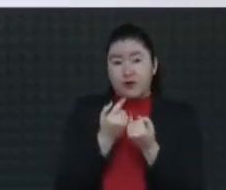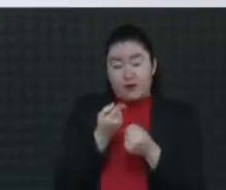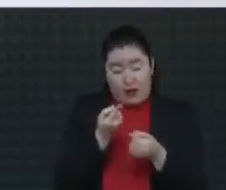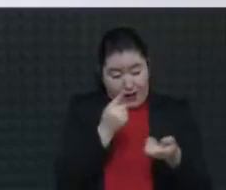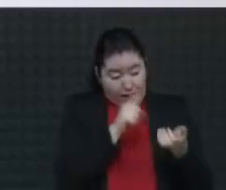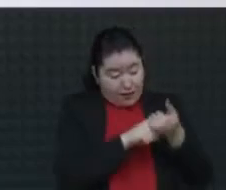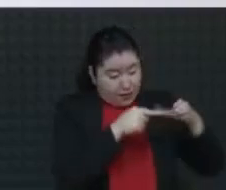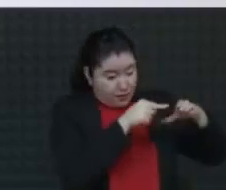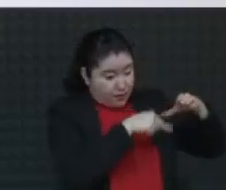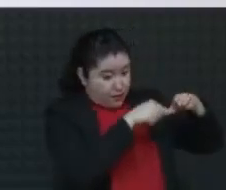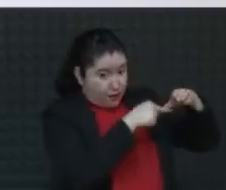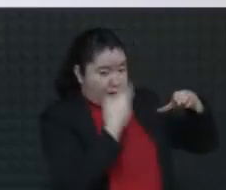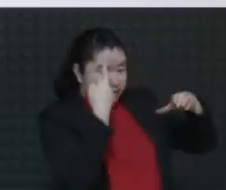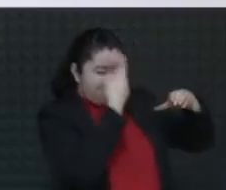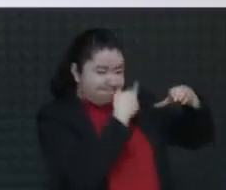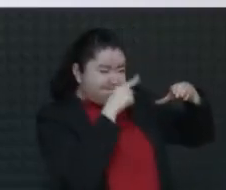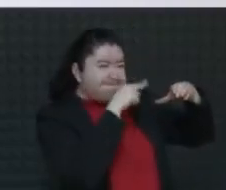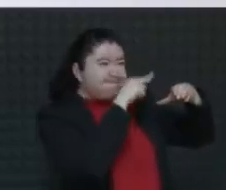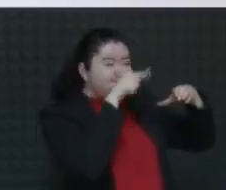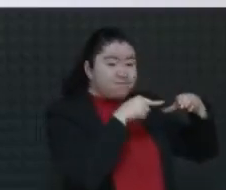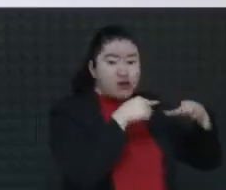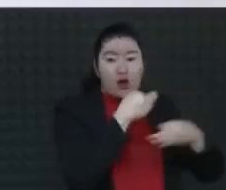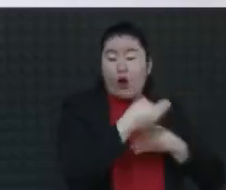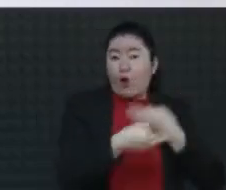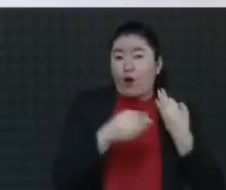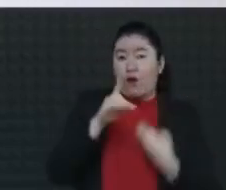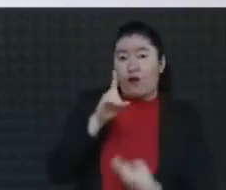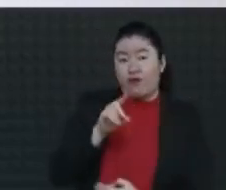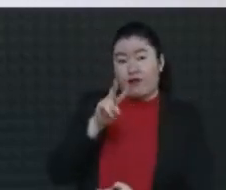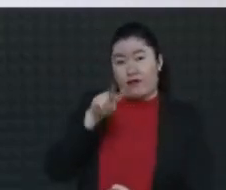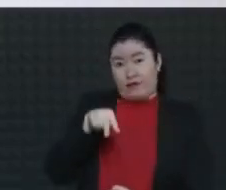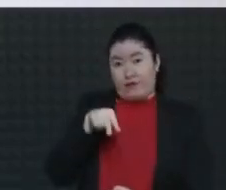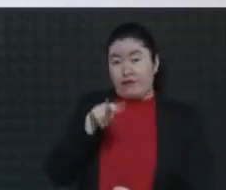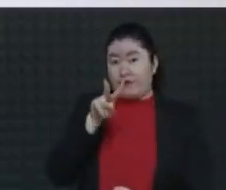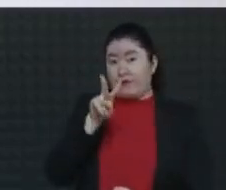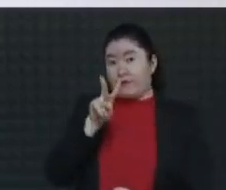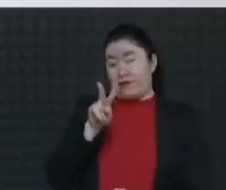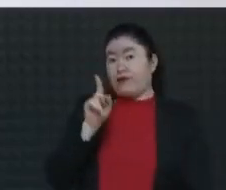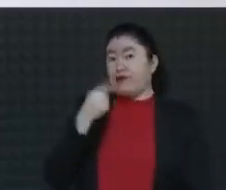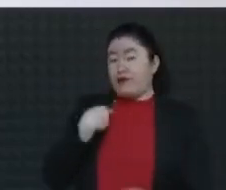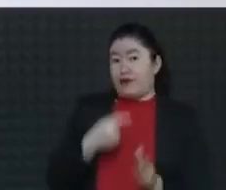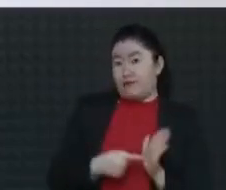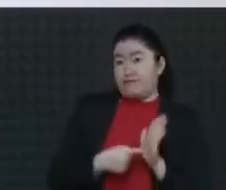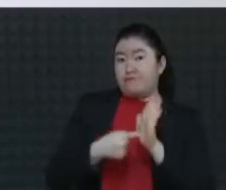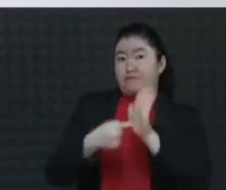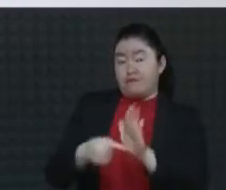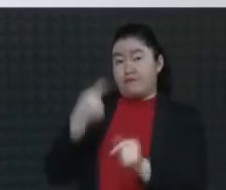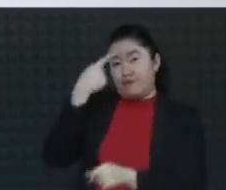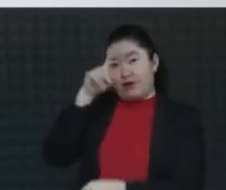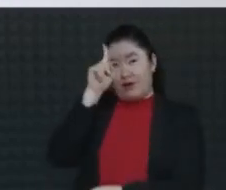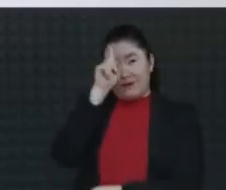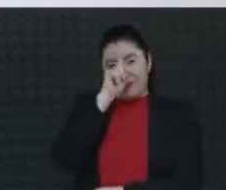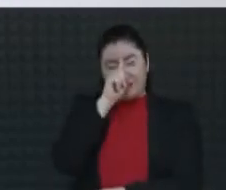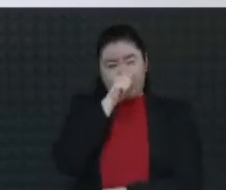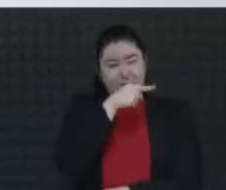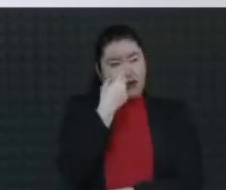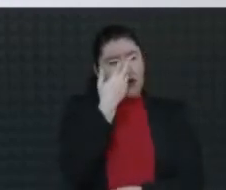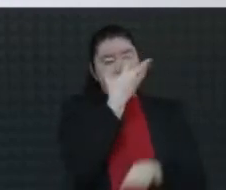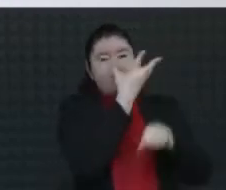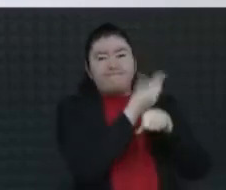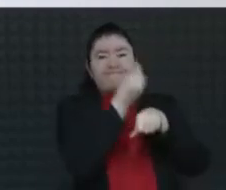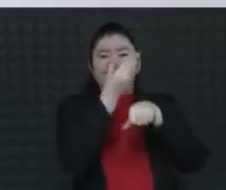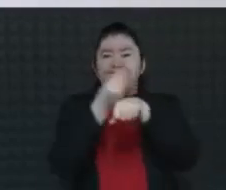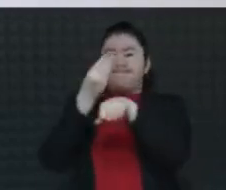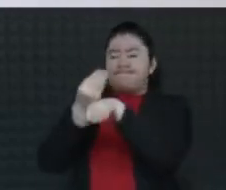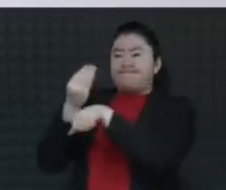subterráneo. Todo este informe de DNB se le hará llegar al Comité Técnico Asesor para el Refuerzo y Rehabilitación